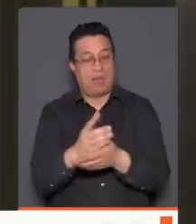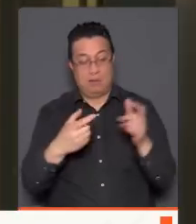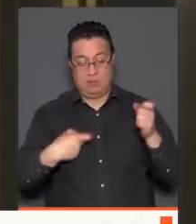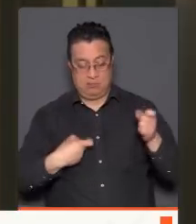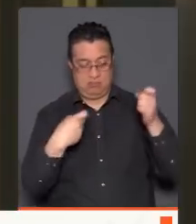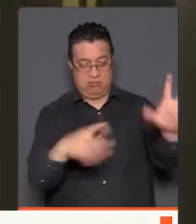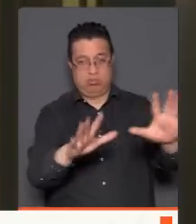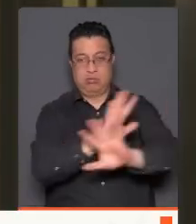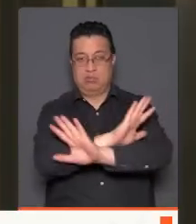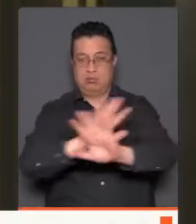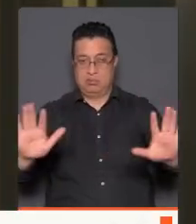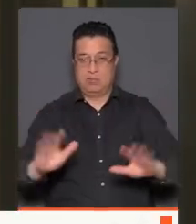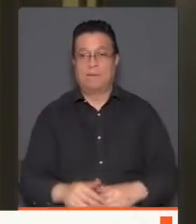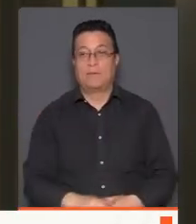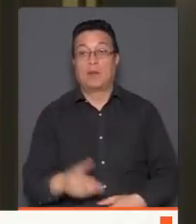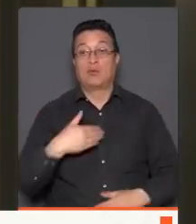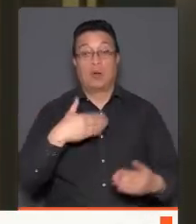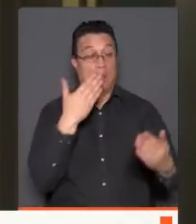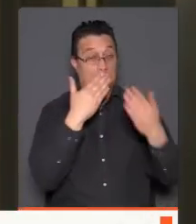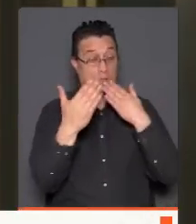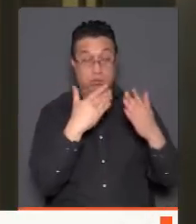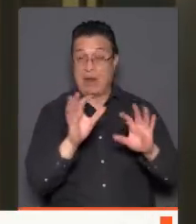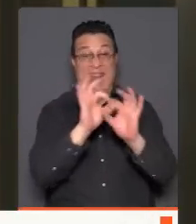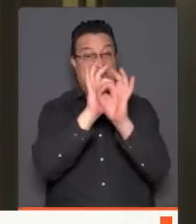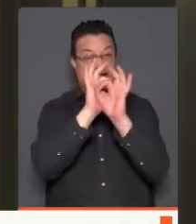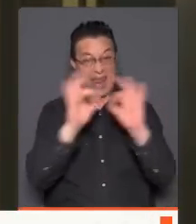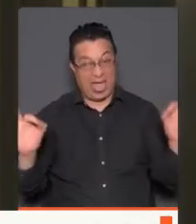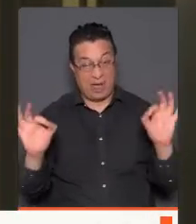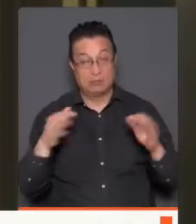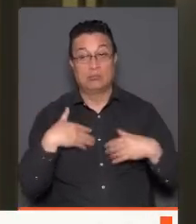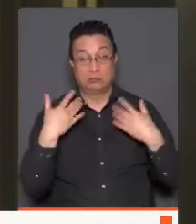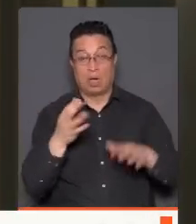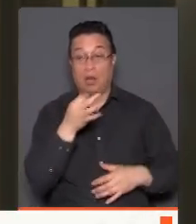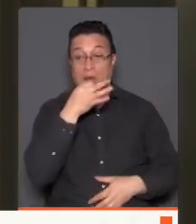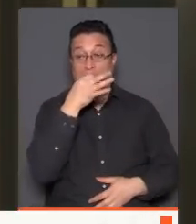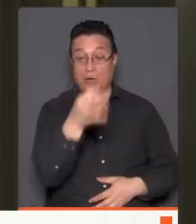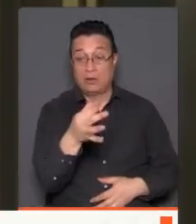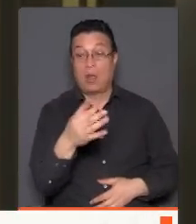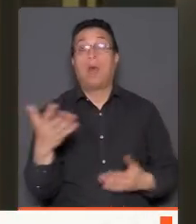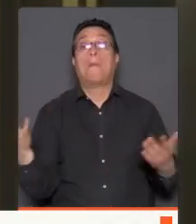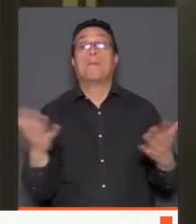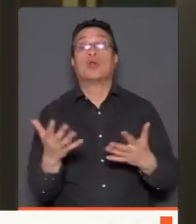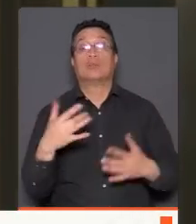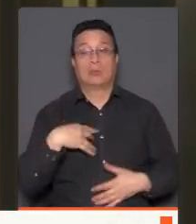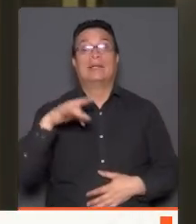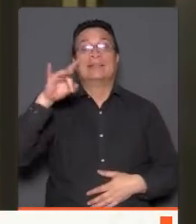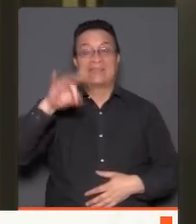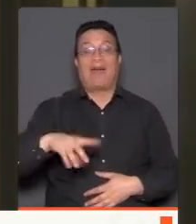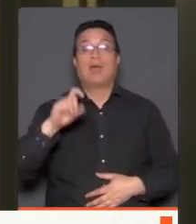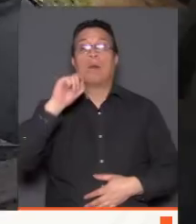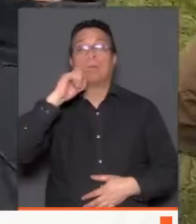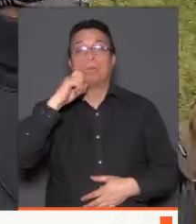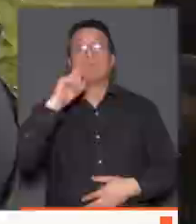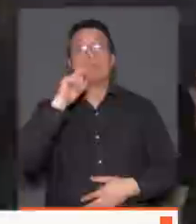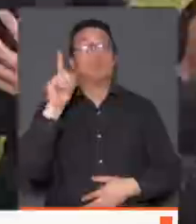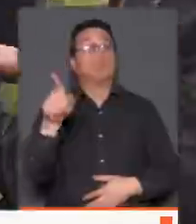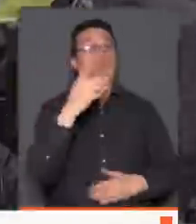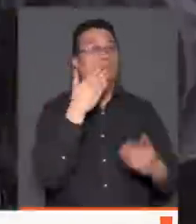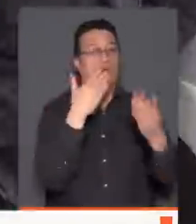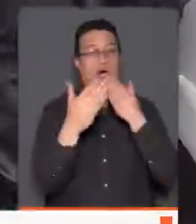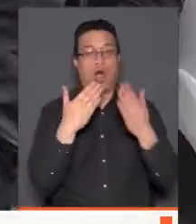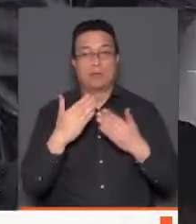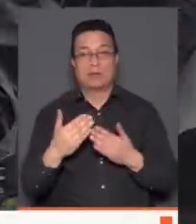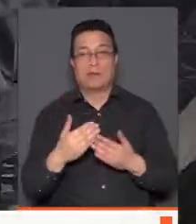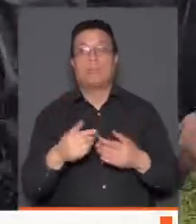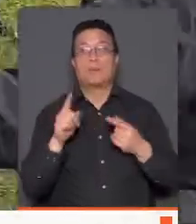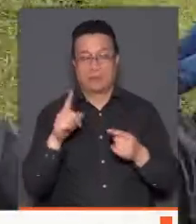cuando digo no no conversé con nadie y lo digo ahí está porque en el fondo uno sabe con quién es con quién no que no conversa nueva arista política